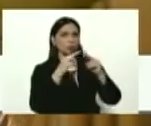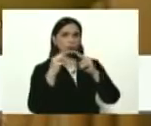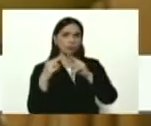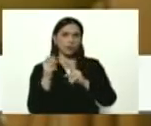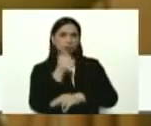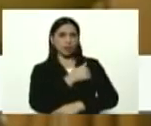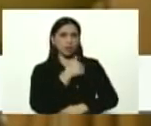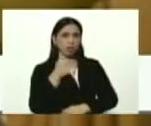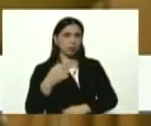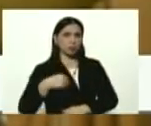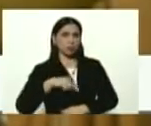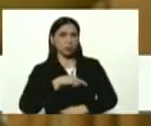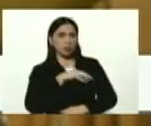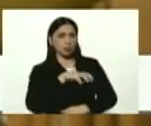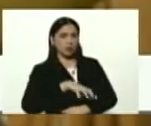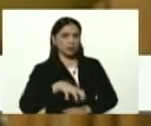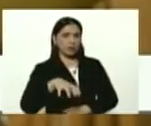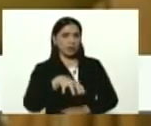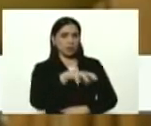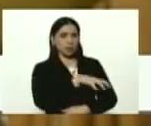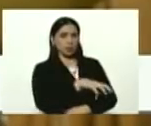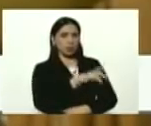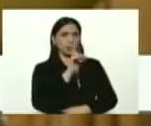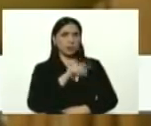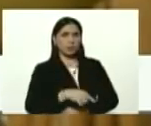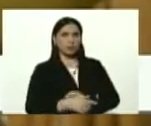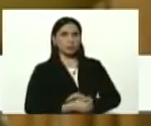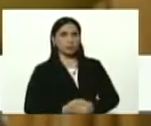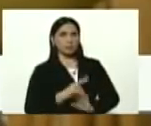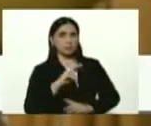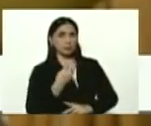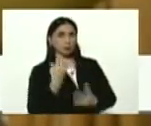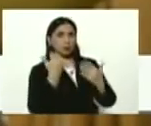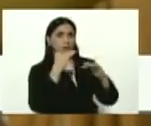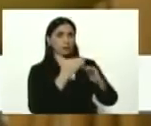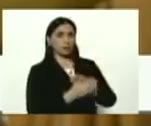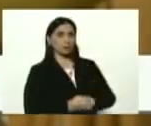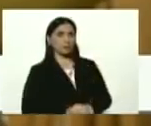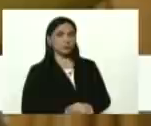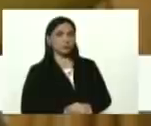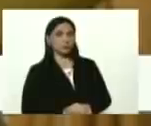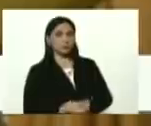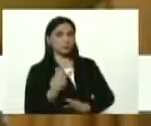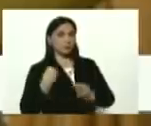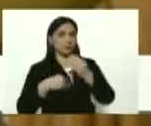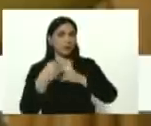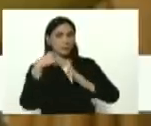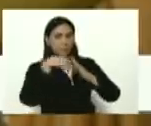de nuestras regiones, y para la segunda etapa, pues nos han pedido